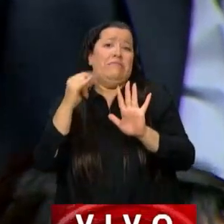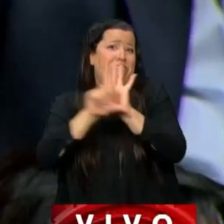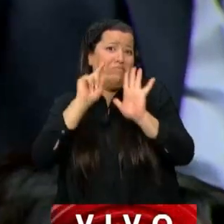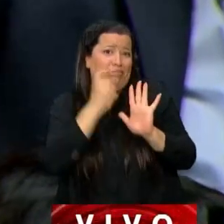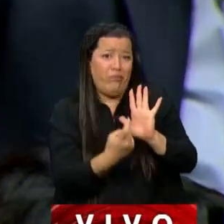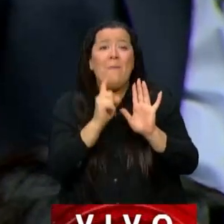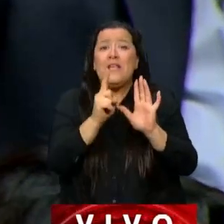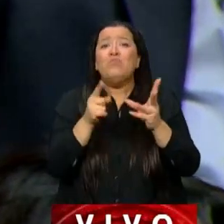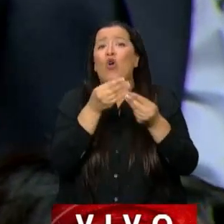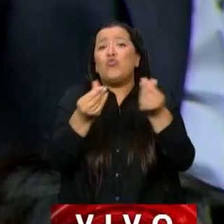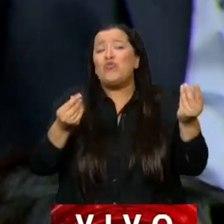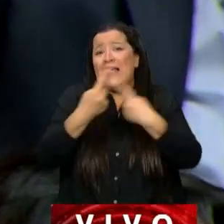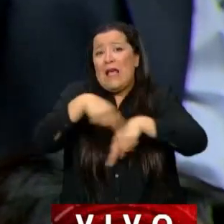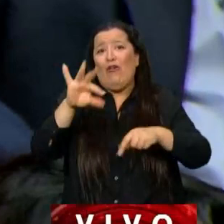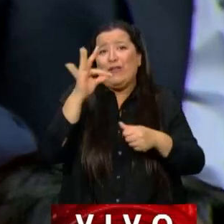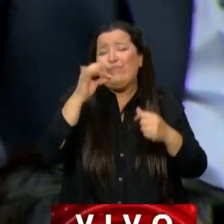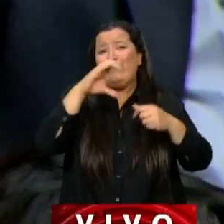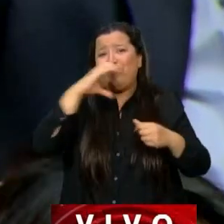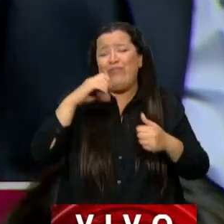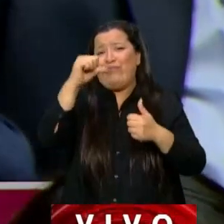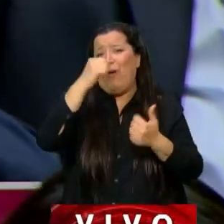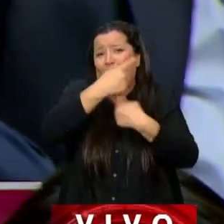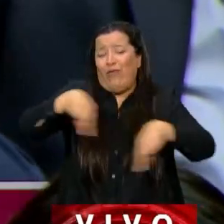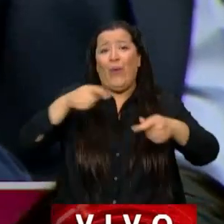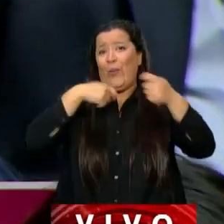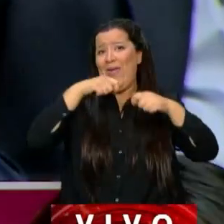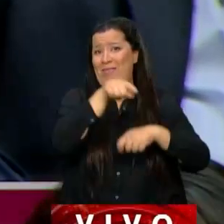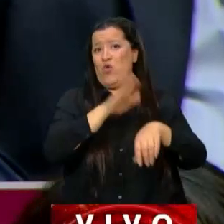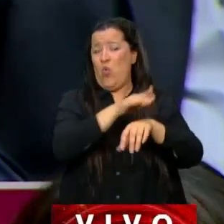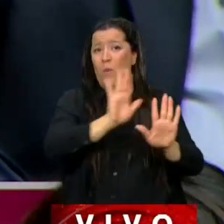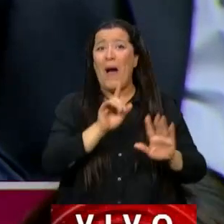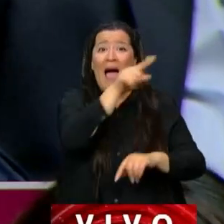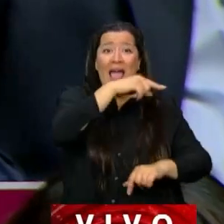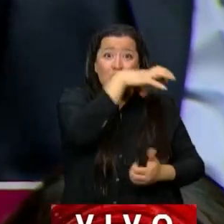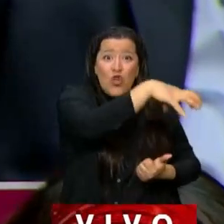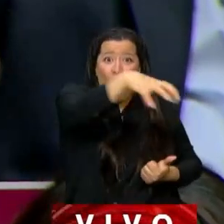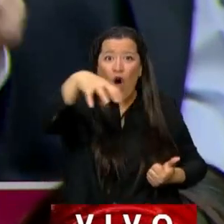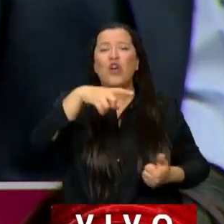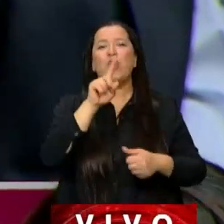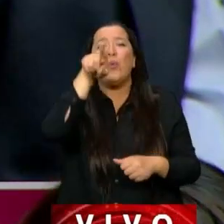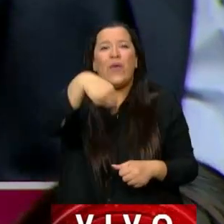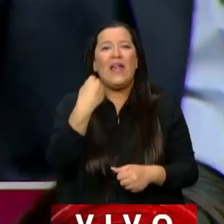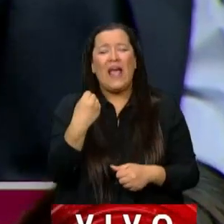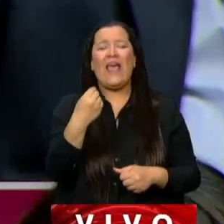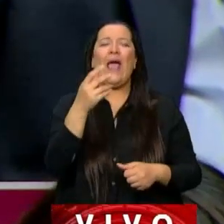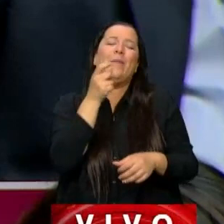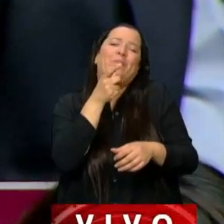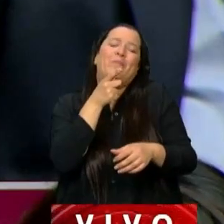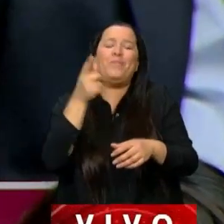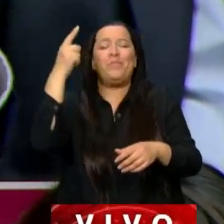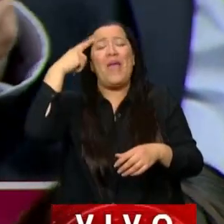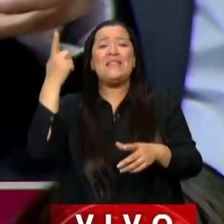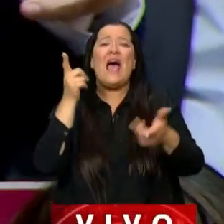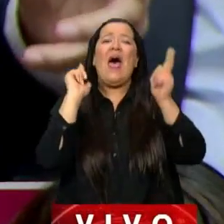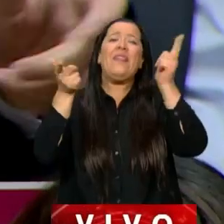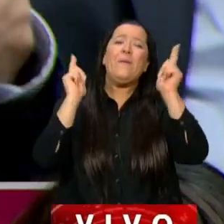hacen que estas cosas sucedan. Estos sectores transformaron el salgo para divertirse y